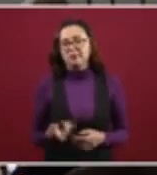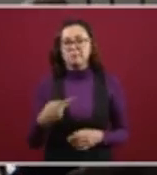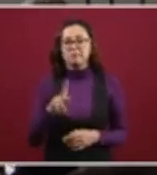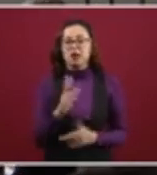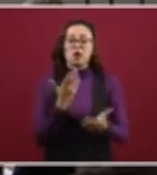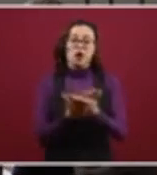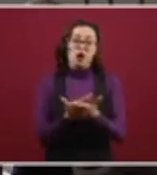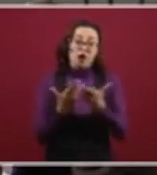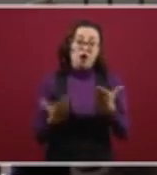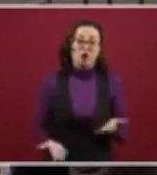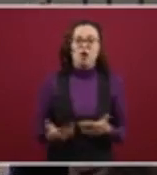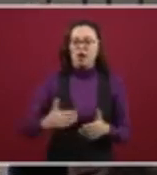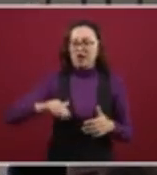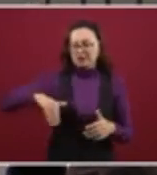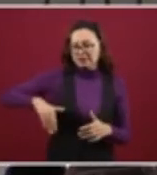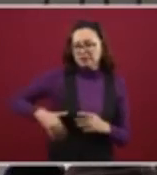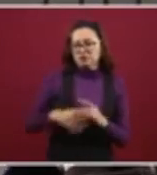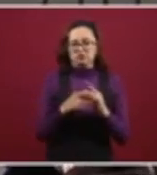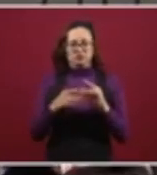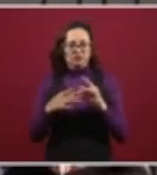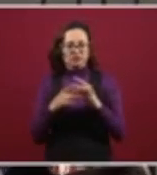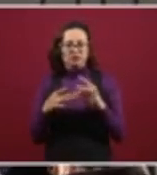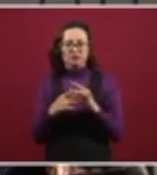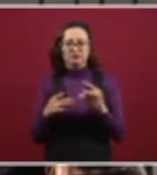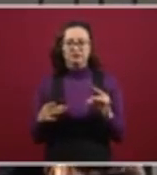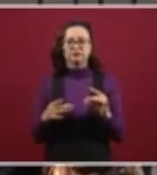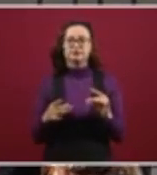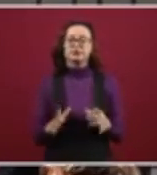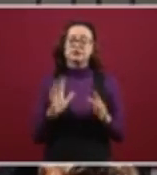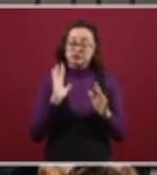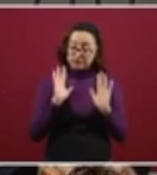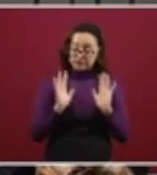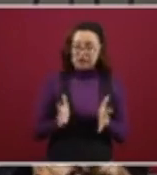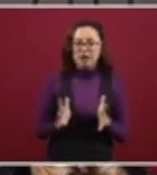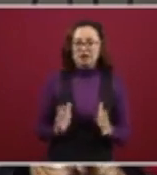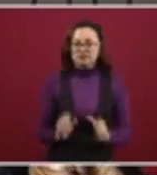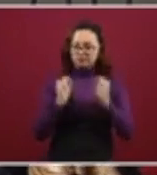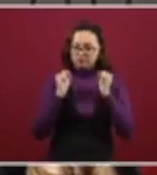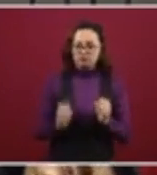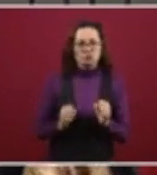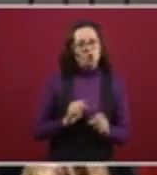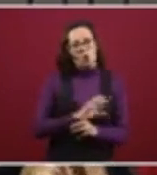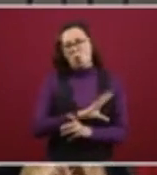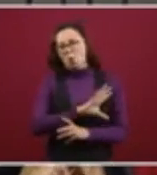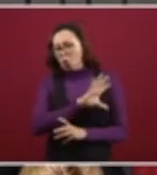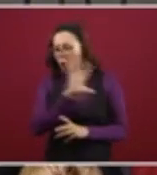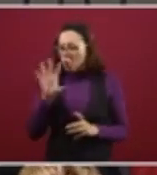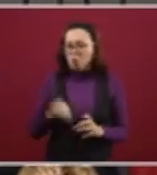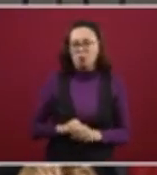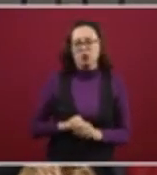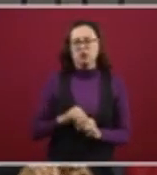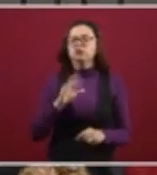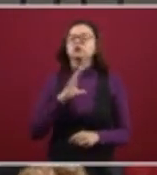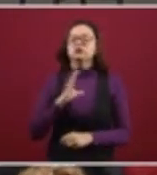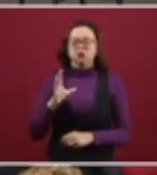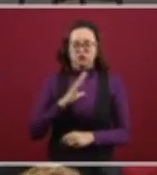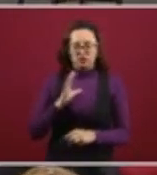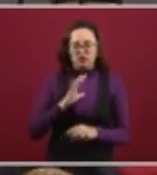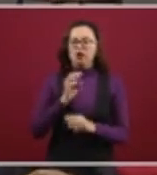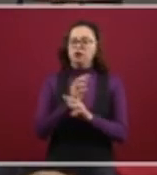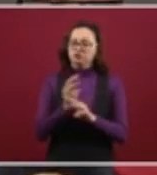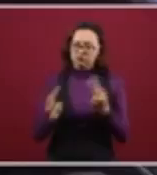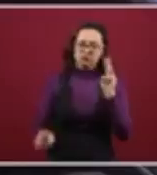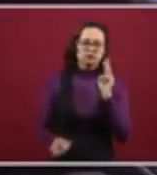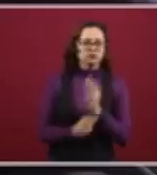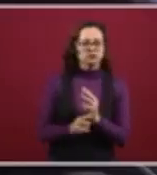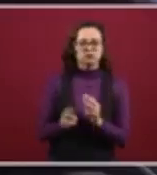yo les estaba indicando, tenemos garantizado todo el fertilizante en físico para cubrir el universo que